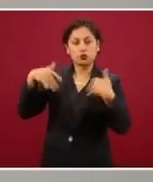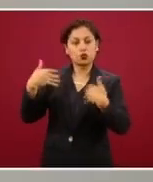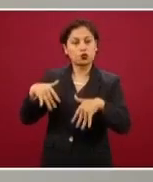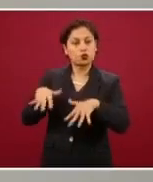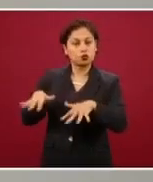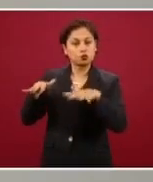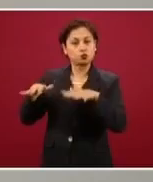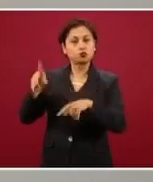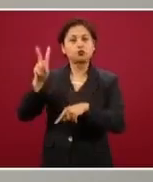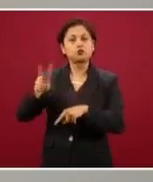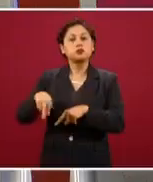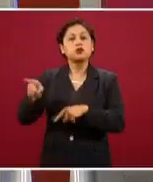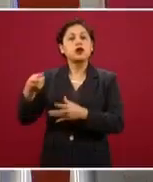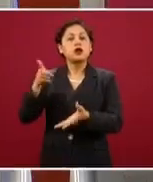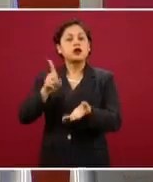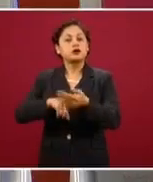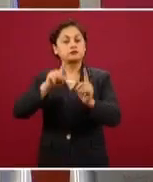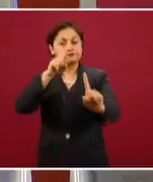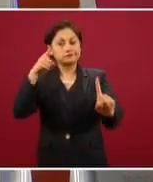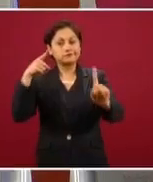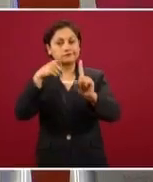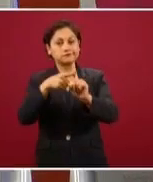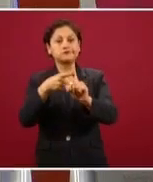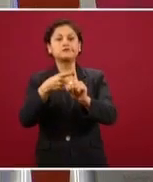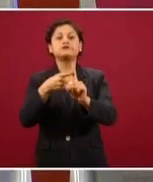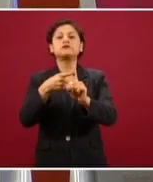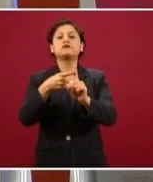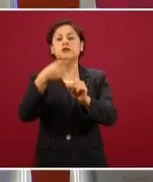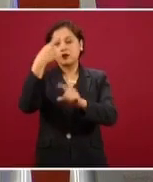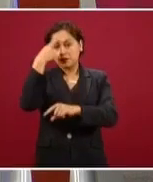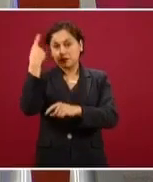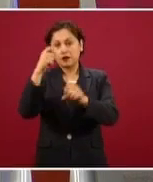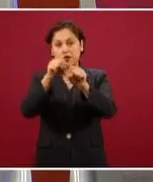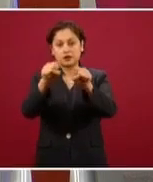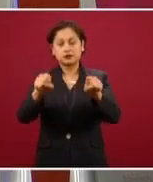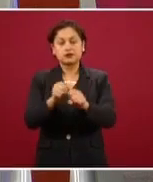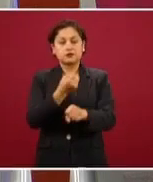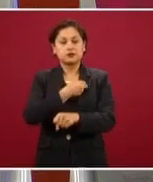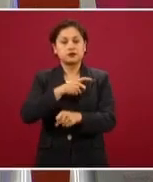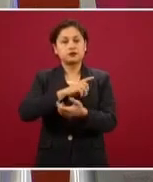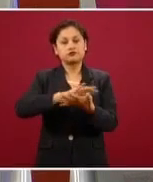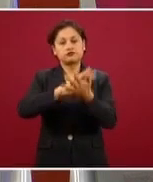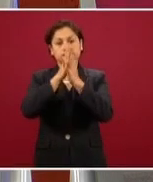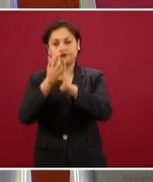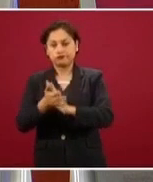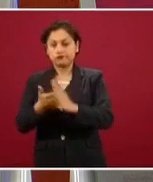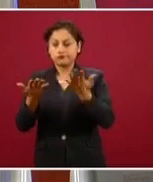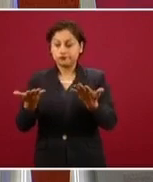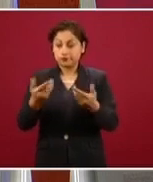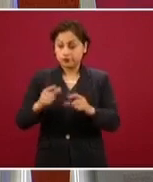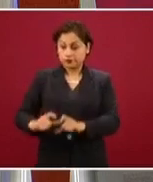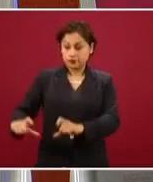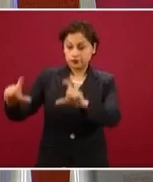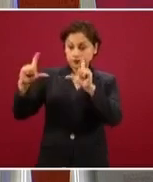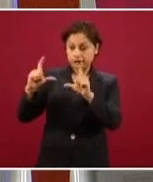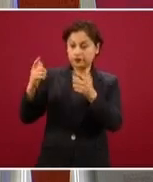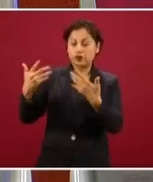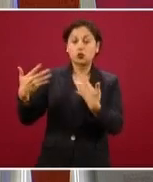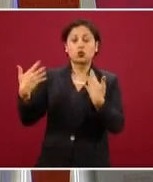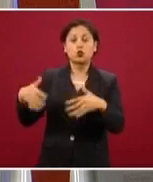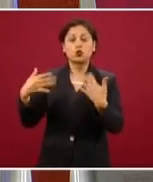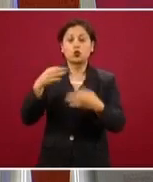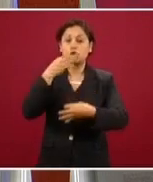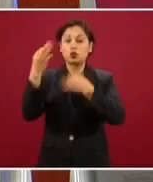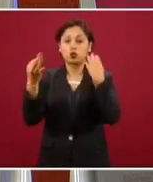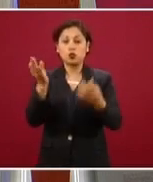la transformación del sistema de salud. En la siguiente diapositiva son las buenas noticias de lo que estamos ya logrando en el Instituto Nacional